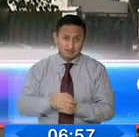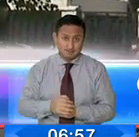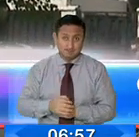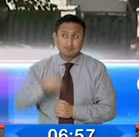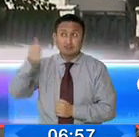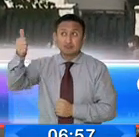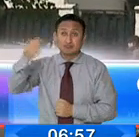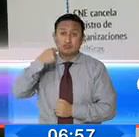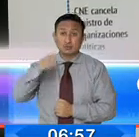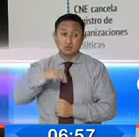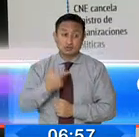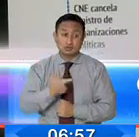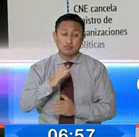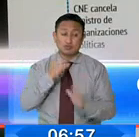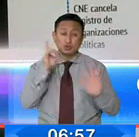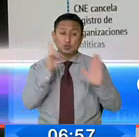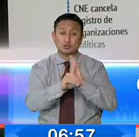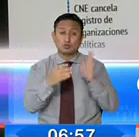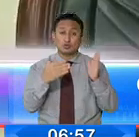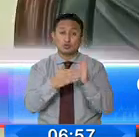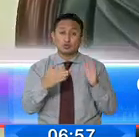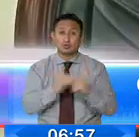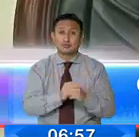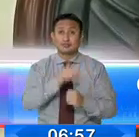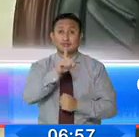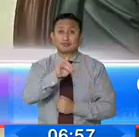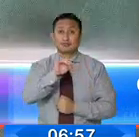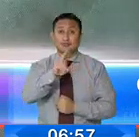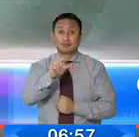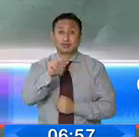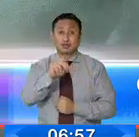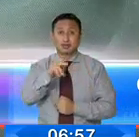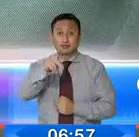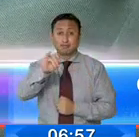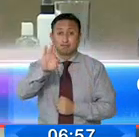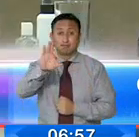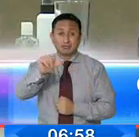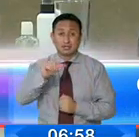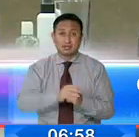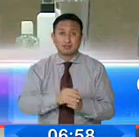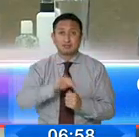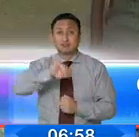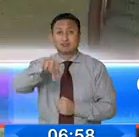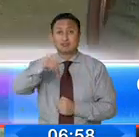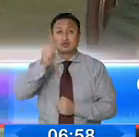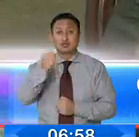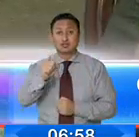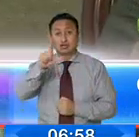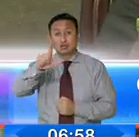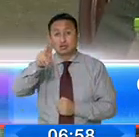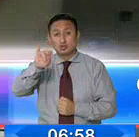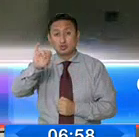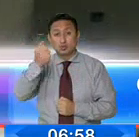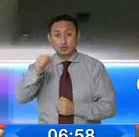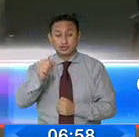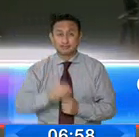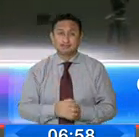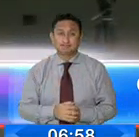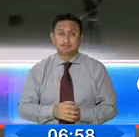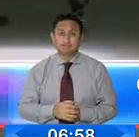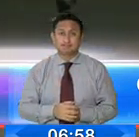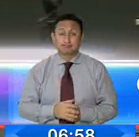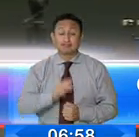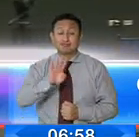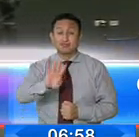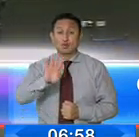dio paso a una denuncia contra Diana Tamaín, Enrique Pita, José Cabrera y Luis Verde Soto. Cuatro de las